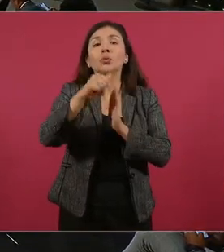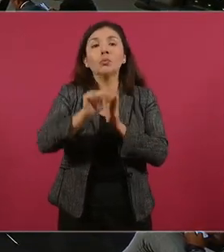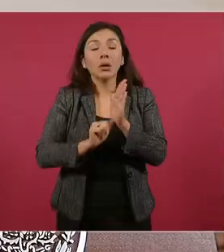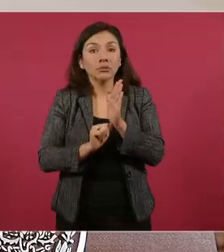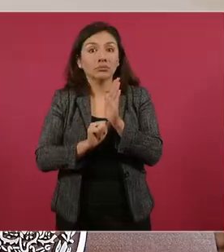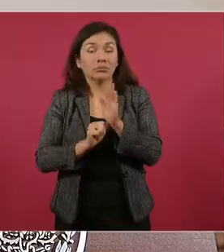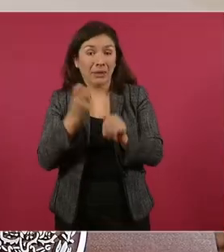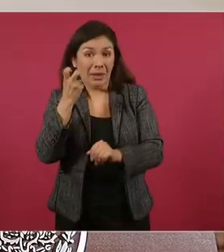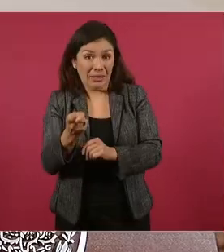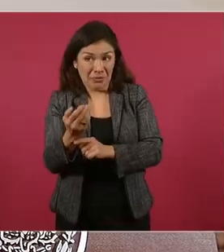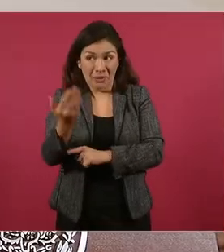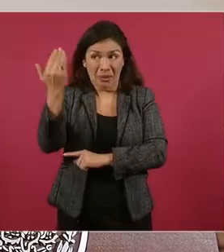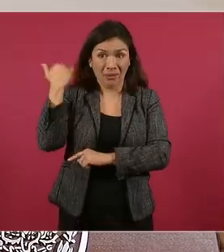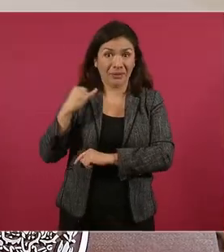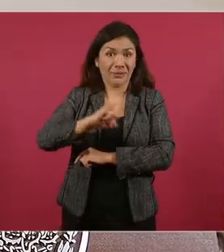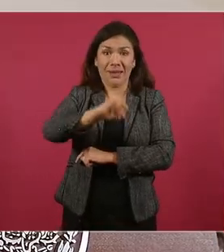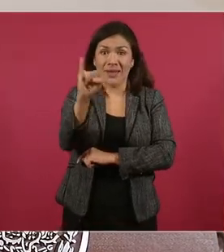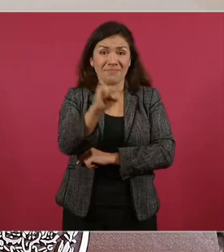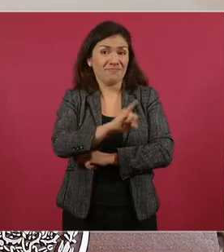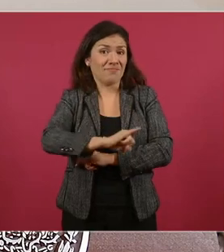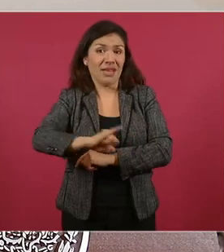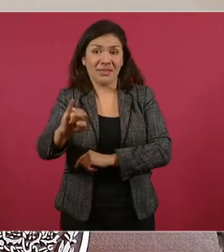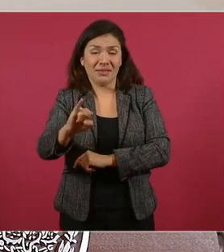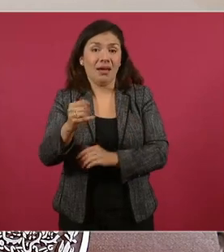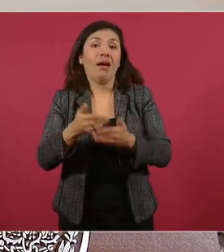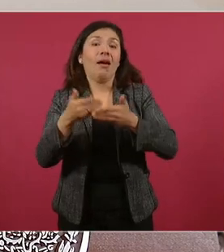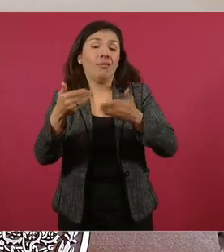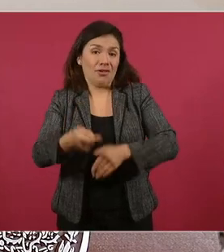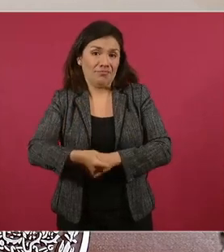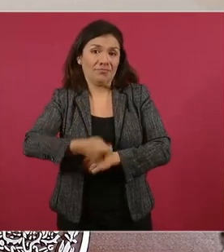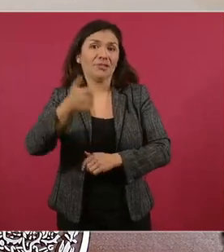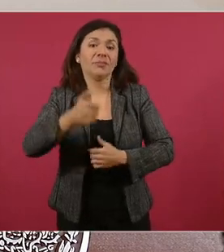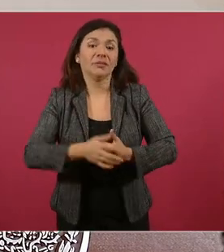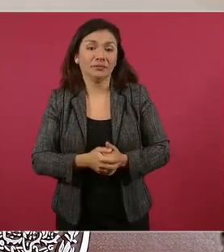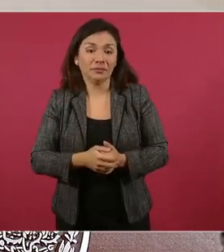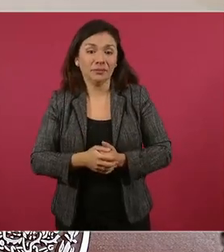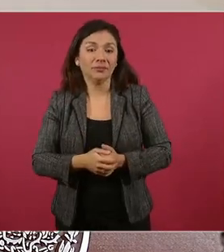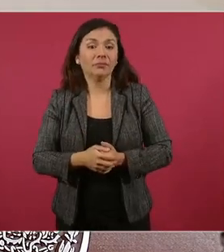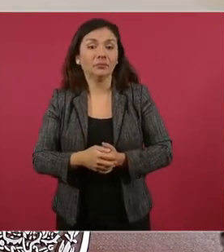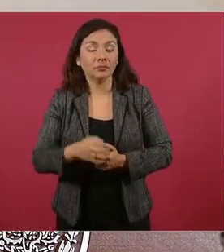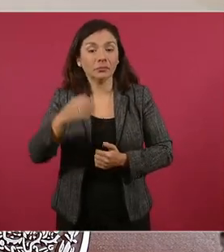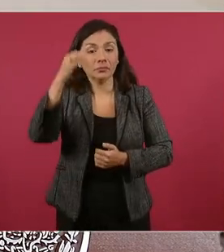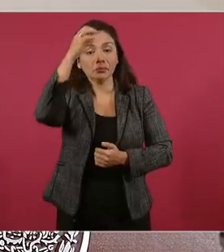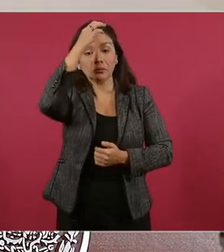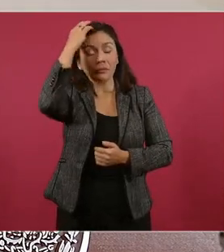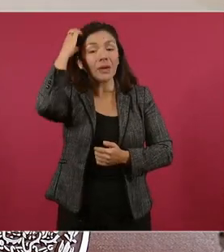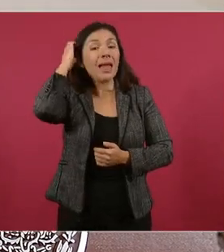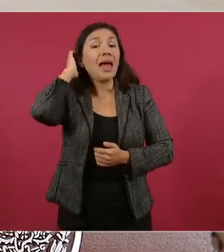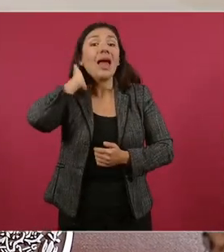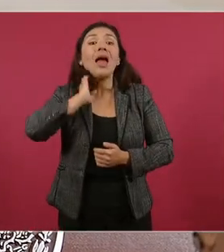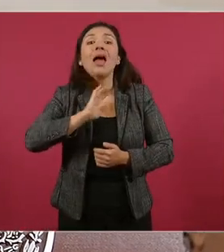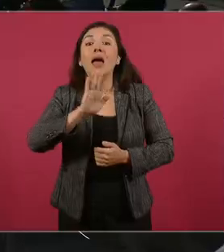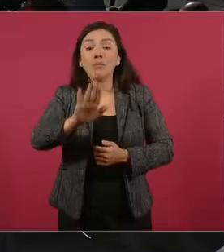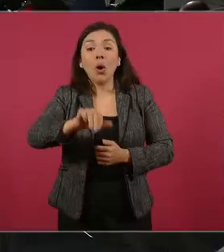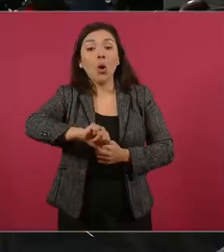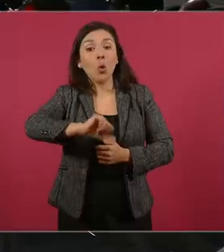Eso nunca había sucedido. Y si vamos al nivel